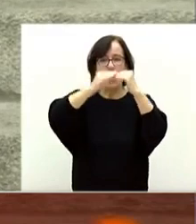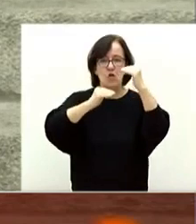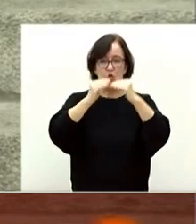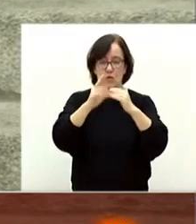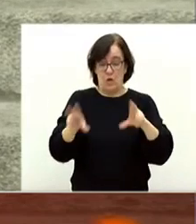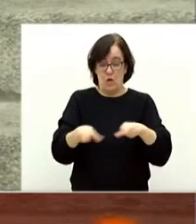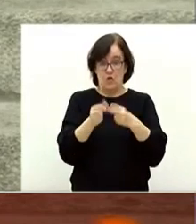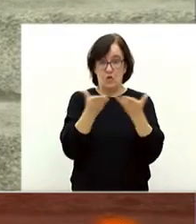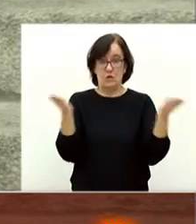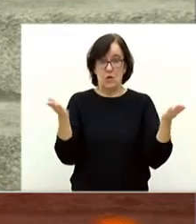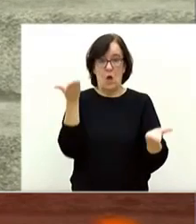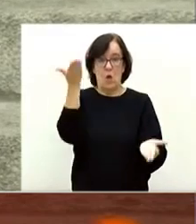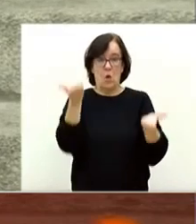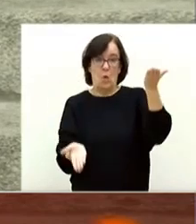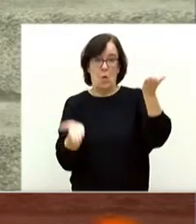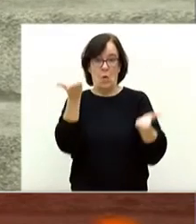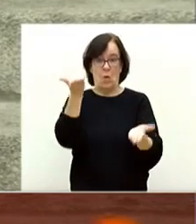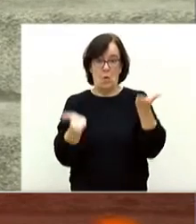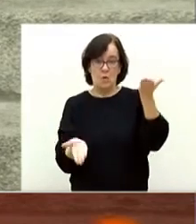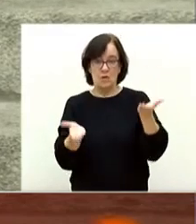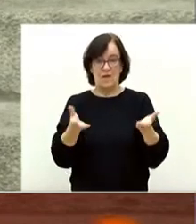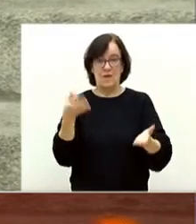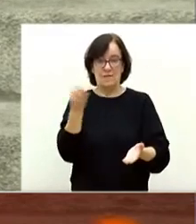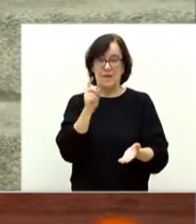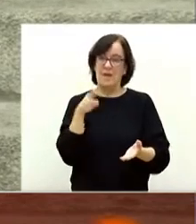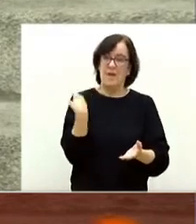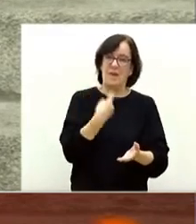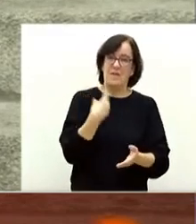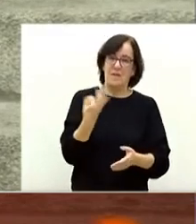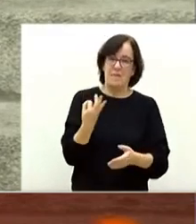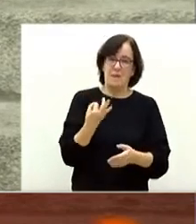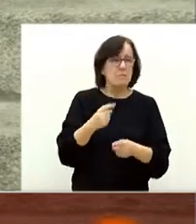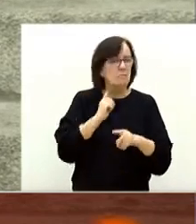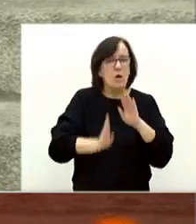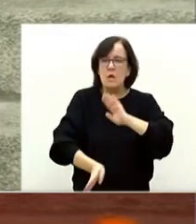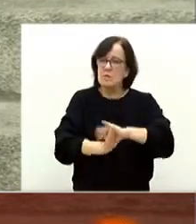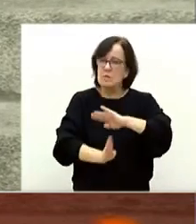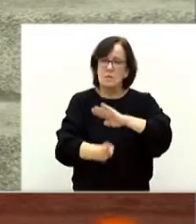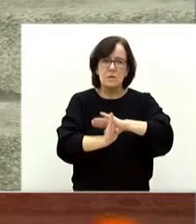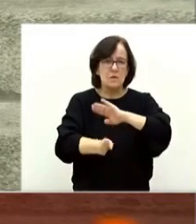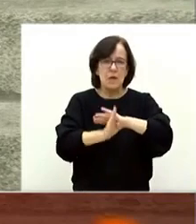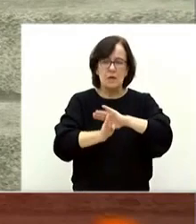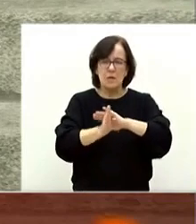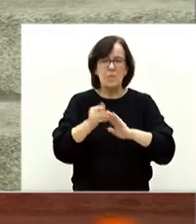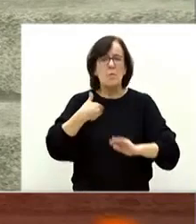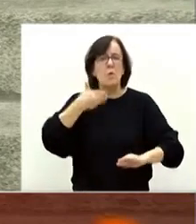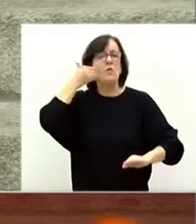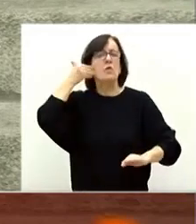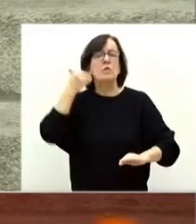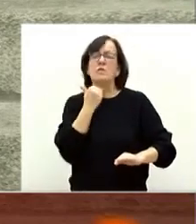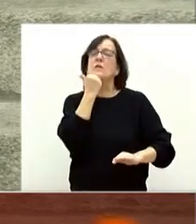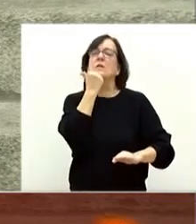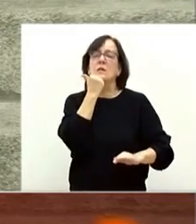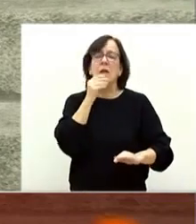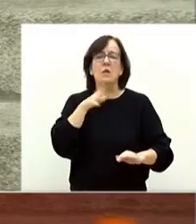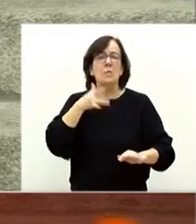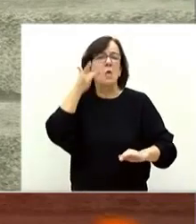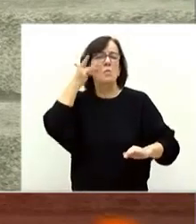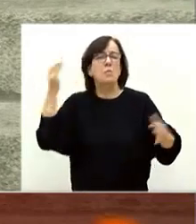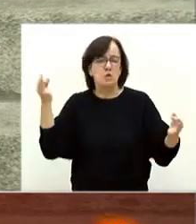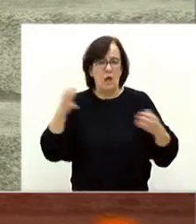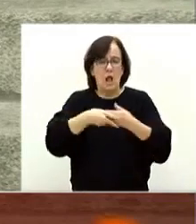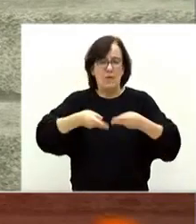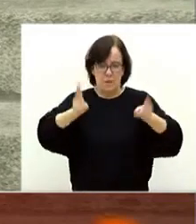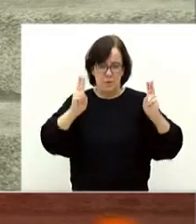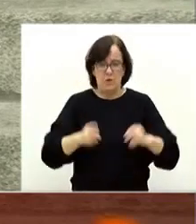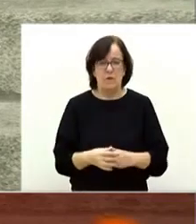sociedad justa, en el que debemos perseverar, por dignidad y por pura